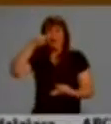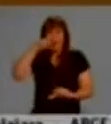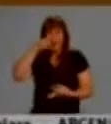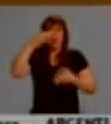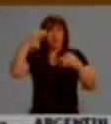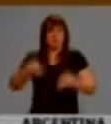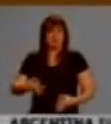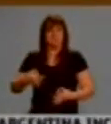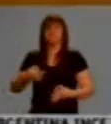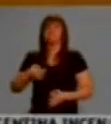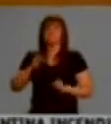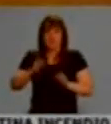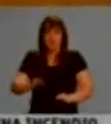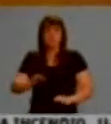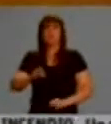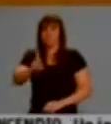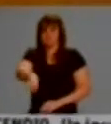es